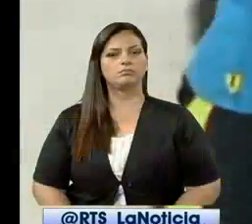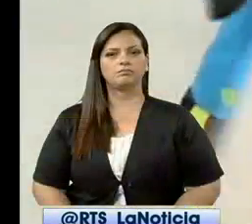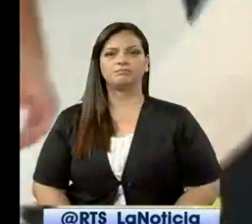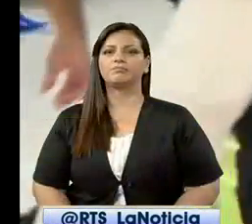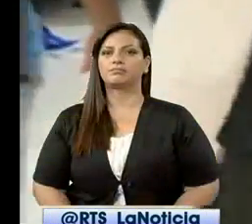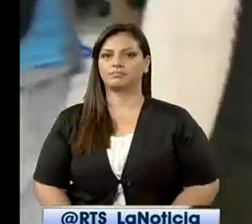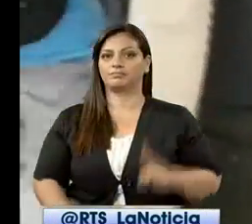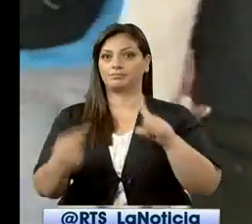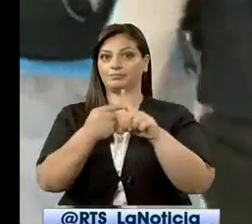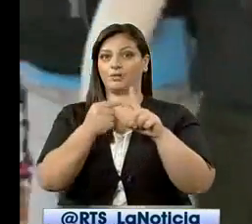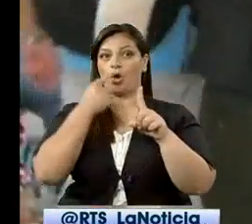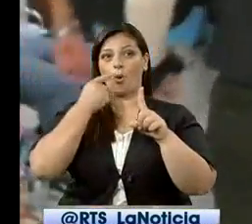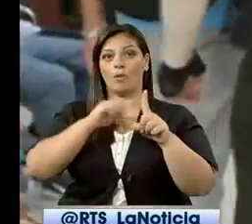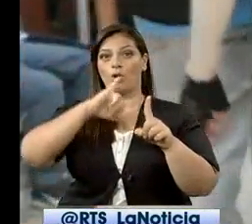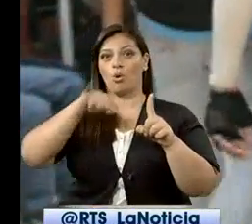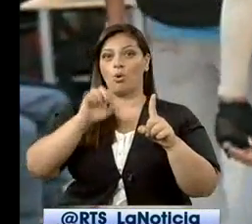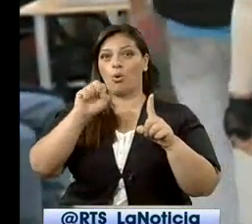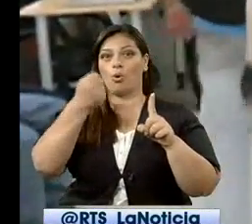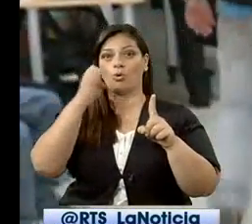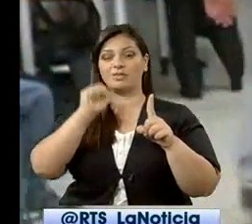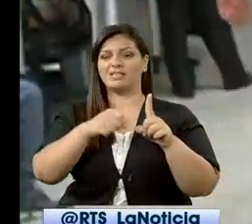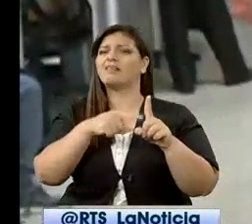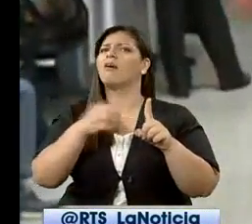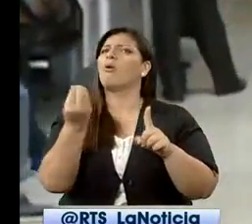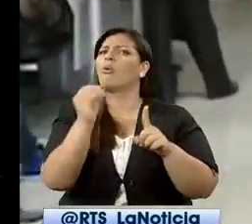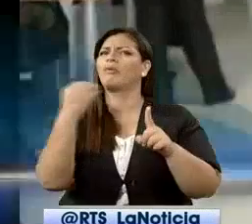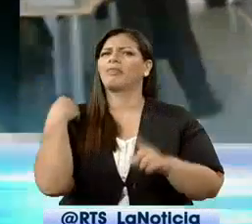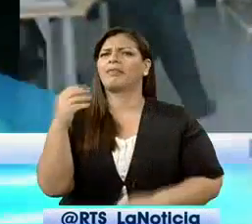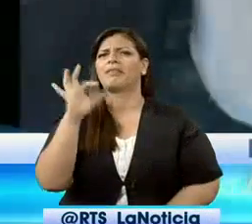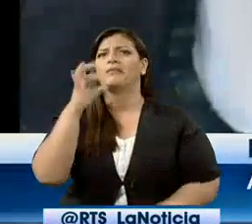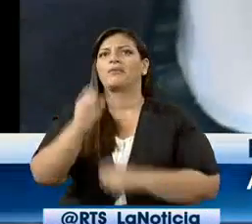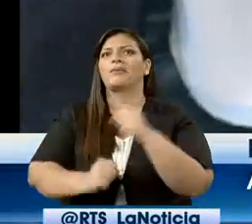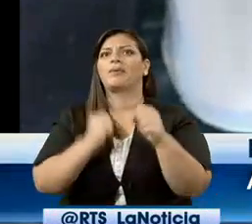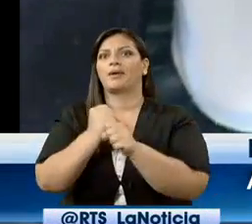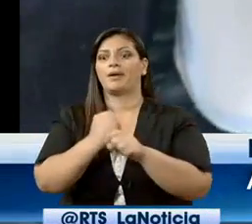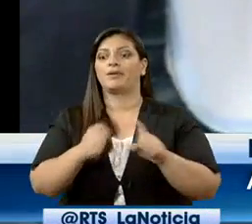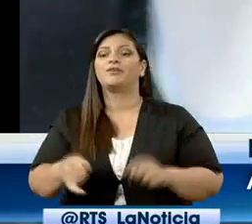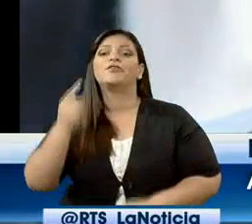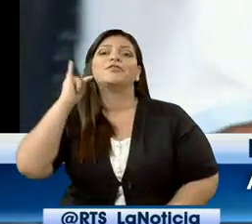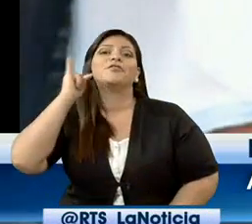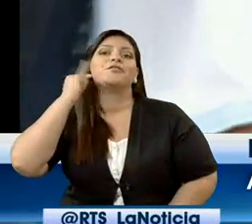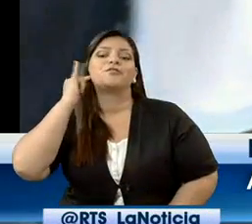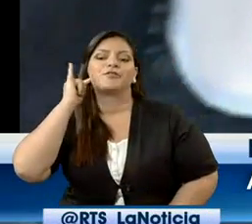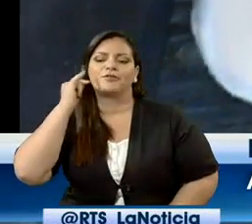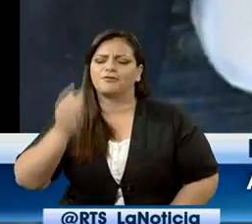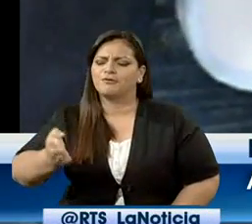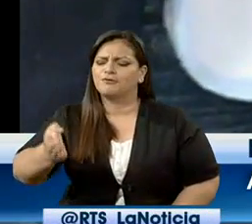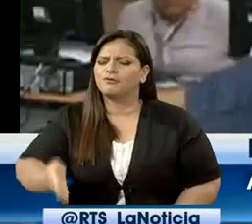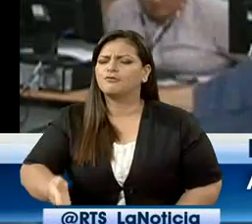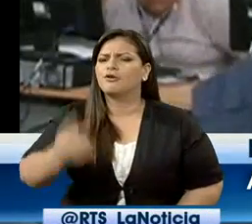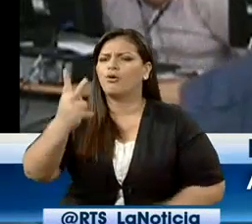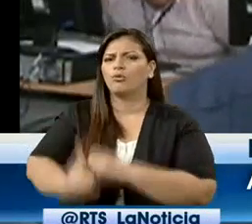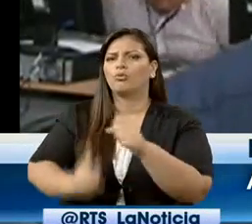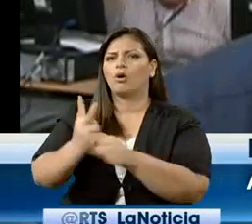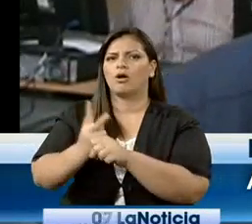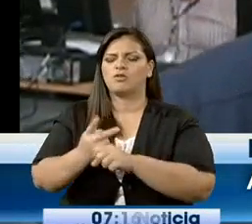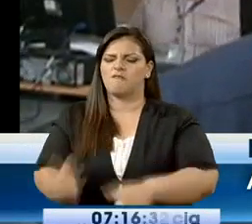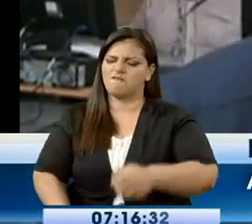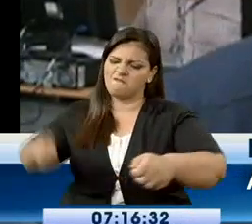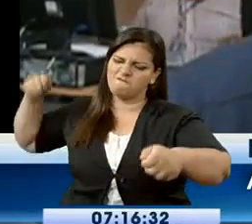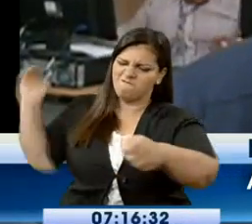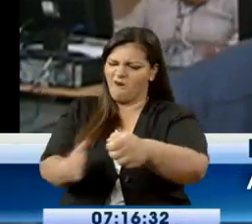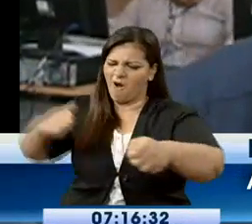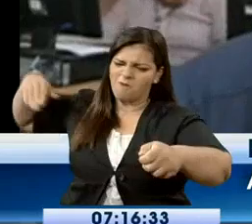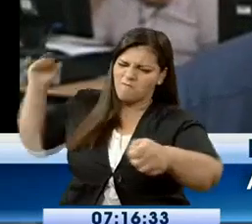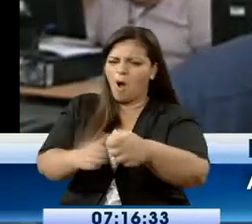José B., de 19 años, fue detenido acusado de maltratar a su hijastra de tan solo 2 años de edad. La señora refiere a la madre